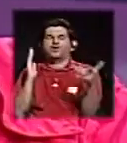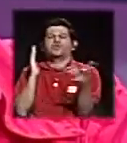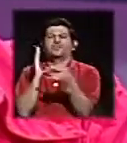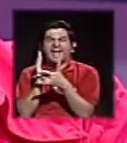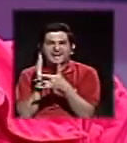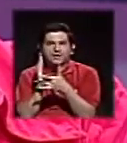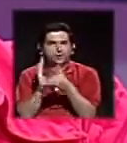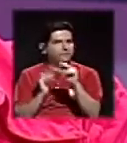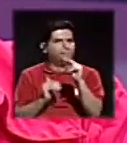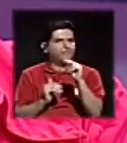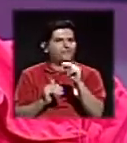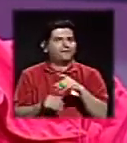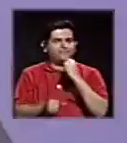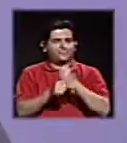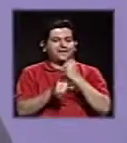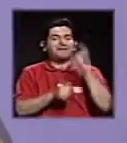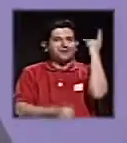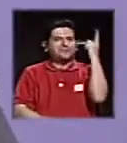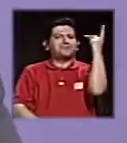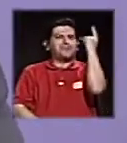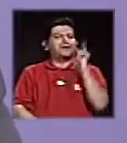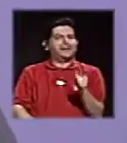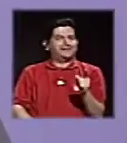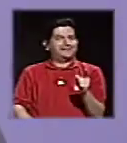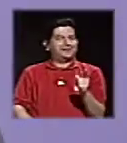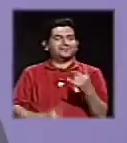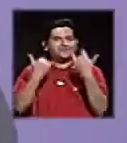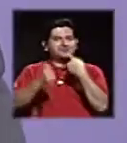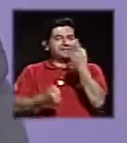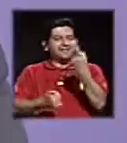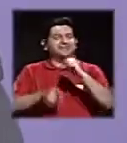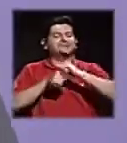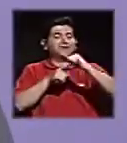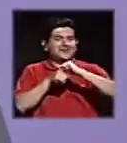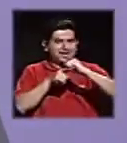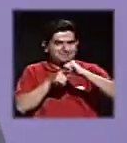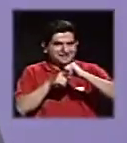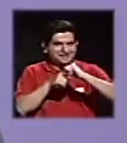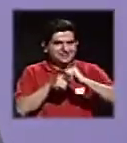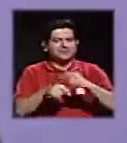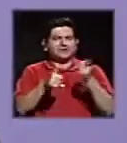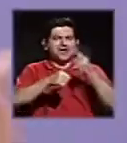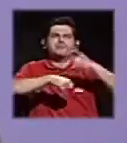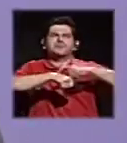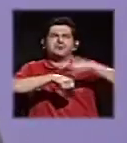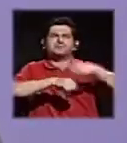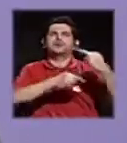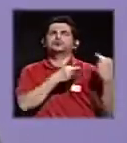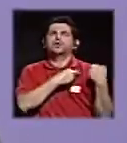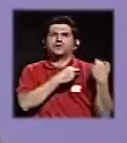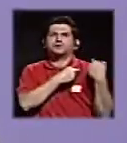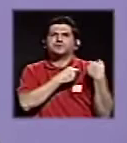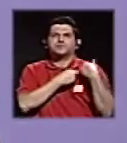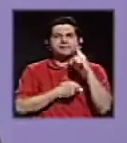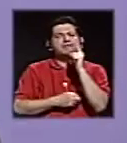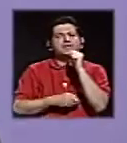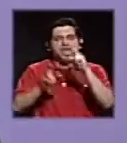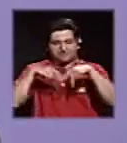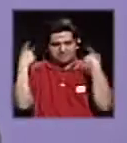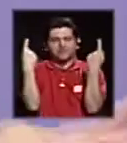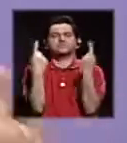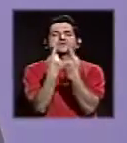cuando es un cargo político ahora ahora dicho eso la capacitación en principio es una responsabilidad de los